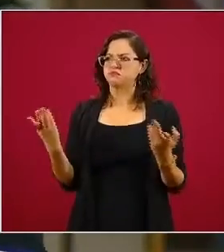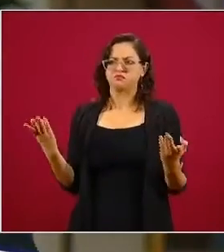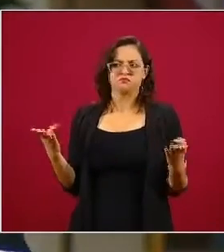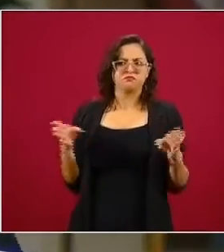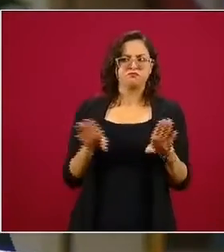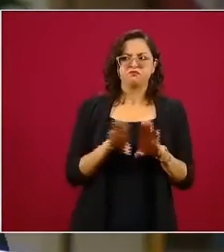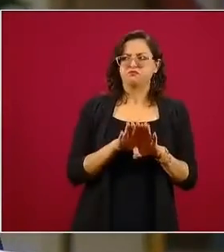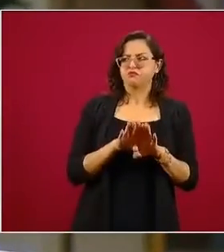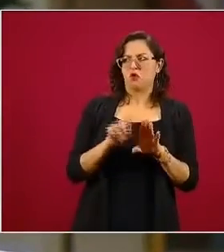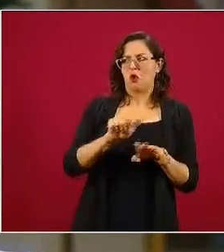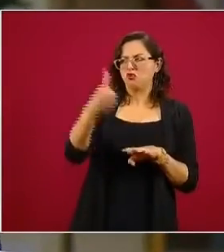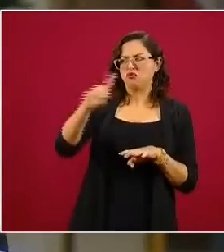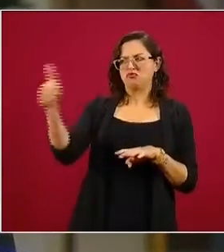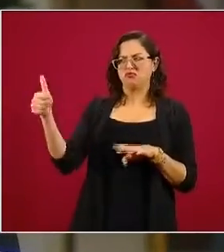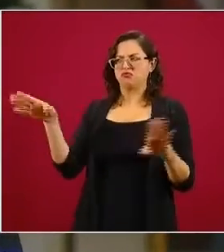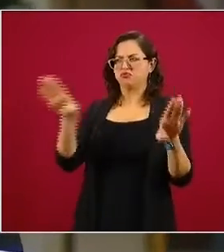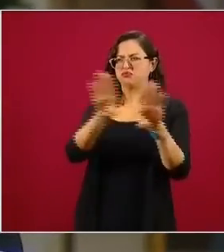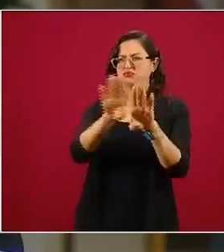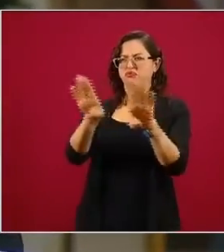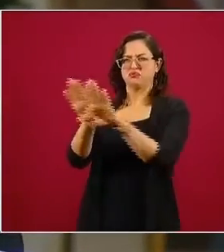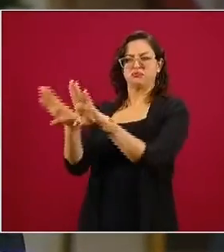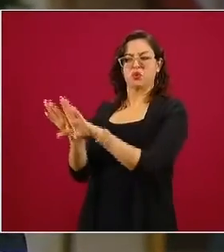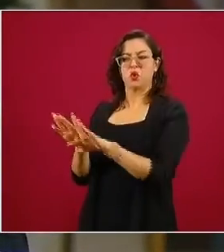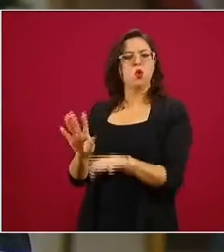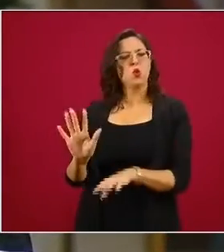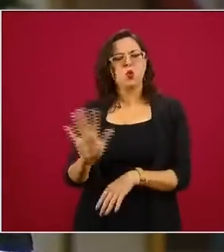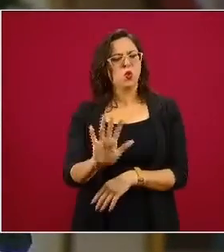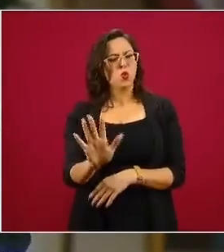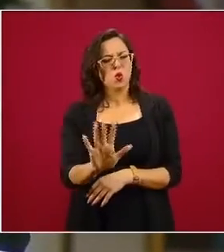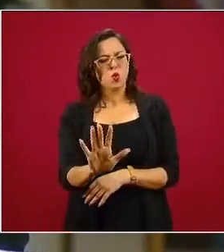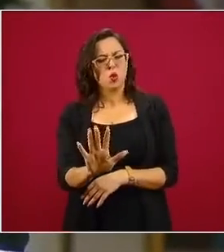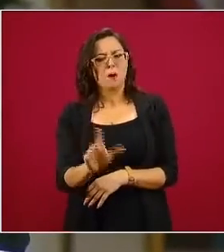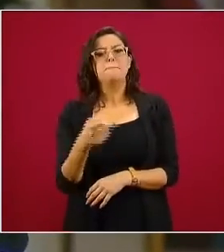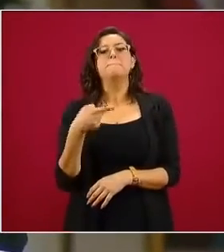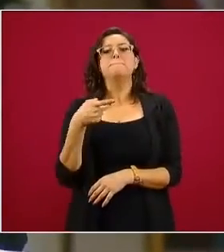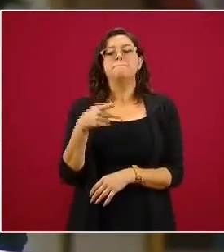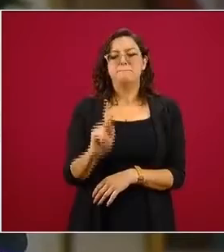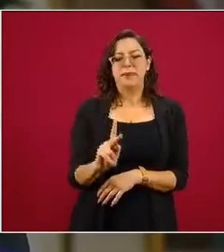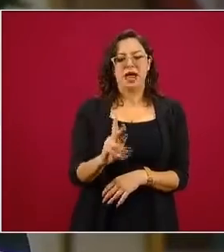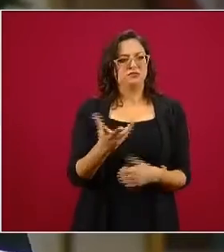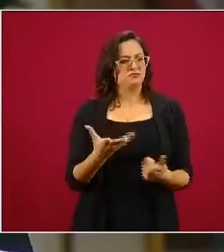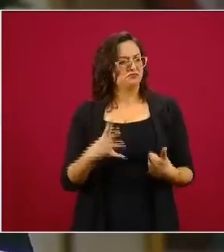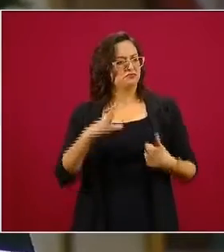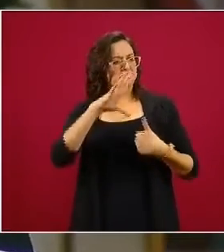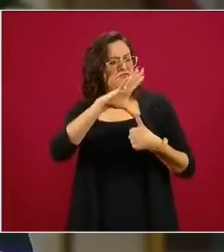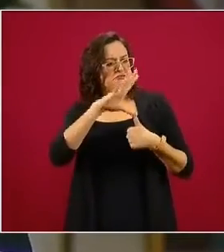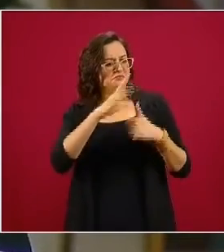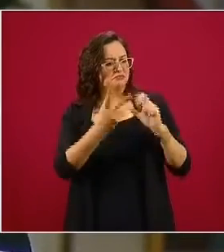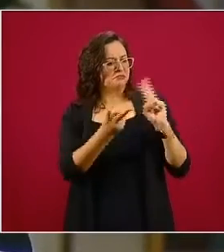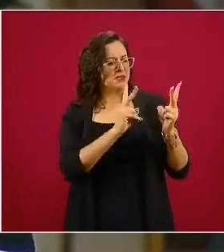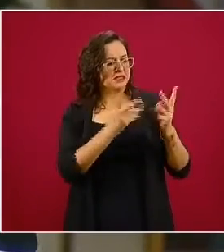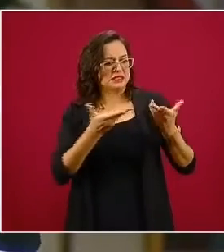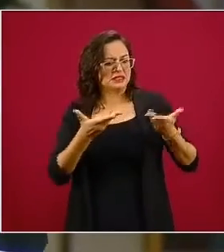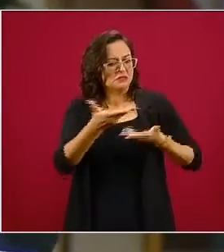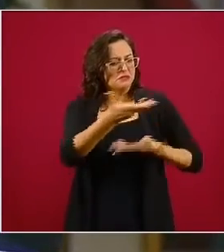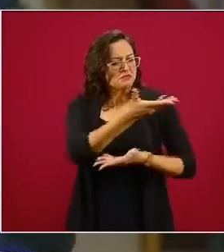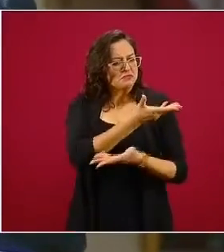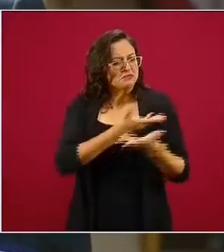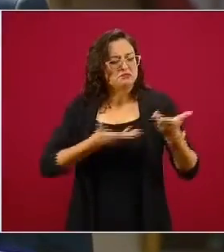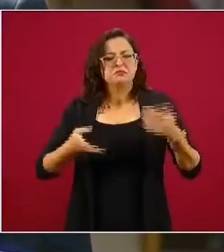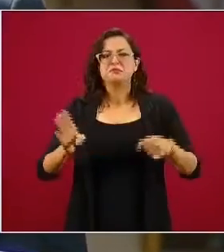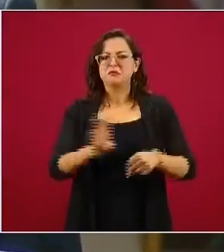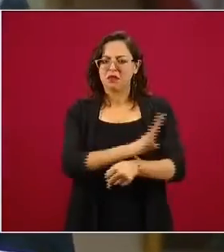de aprovechar todas las ventajas que nos brinda la vecindad, así como